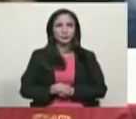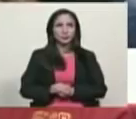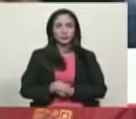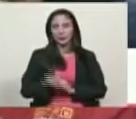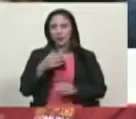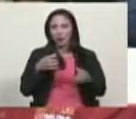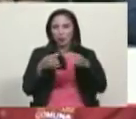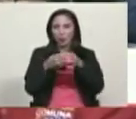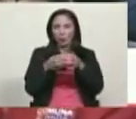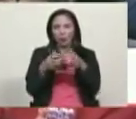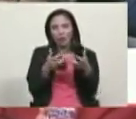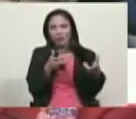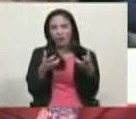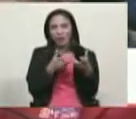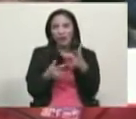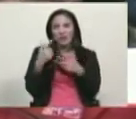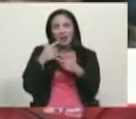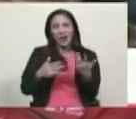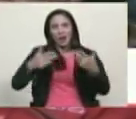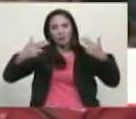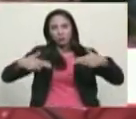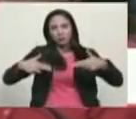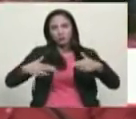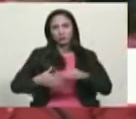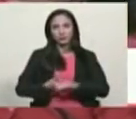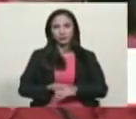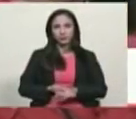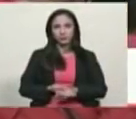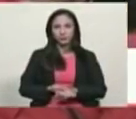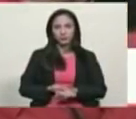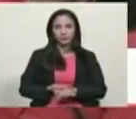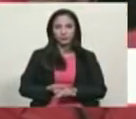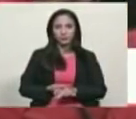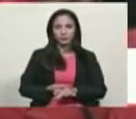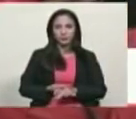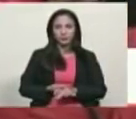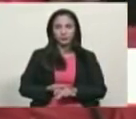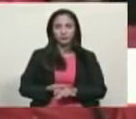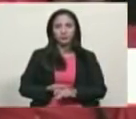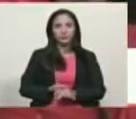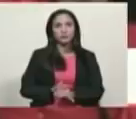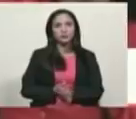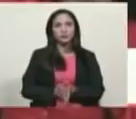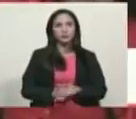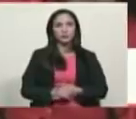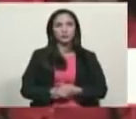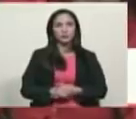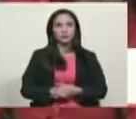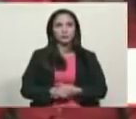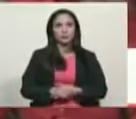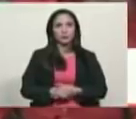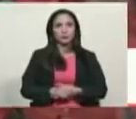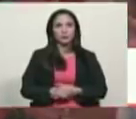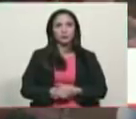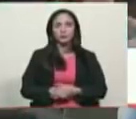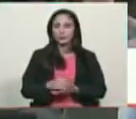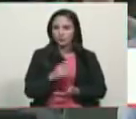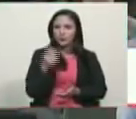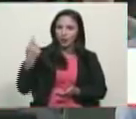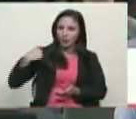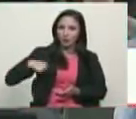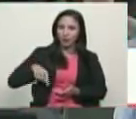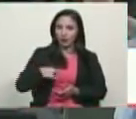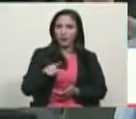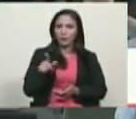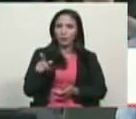batallones y tropas que combatieron al lado de nuestros ejércitos en batallas fundamentales. Tenemos entre nuestros